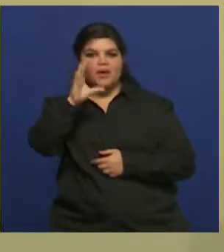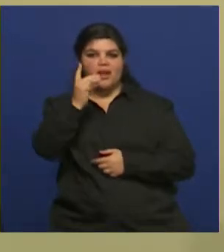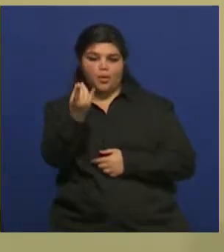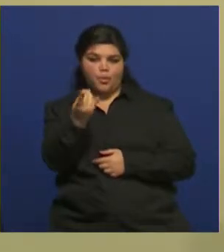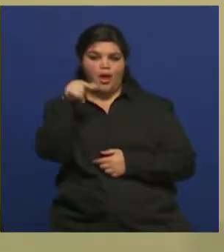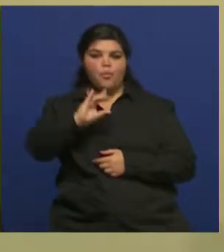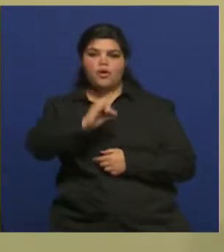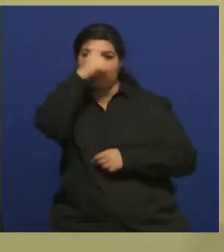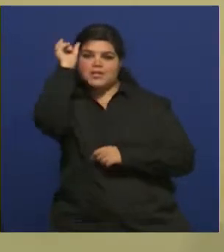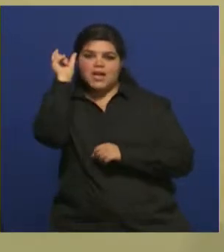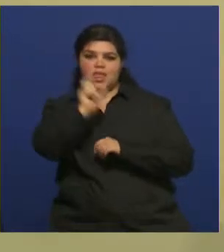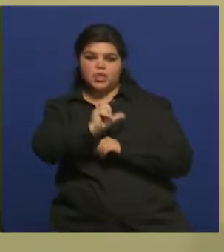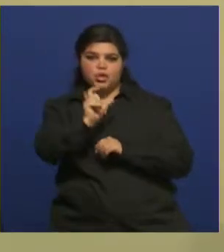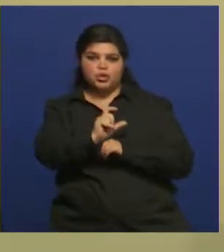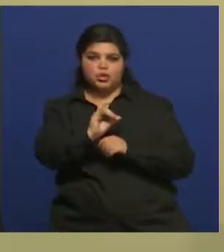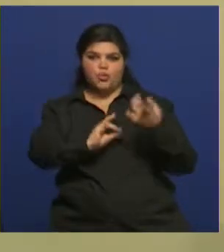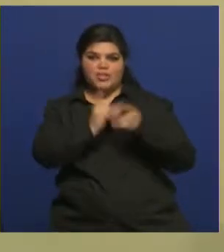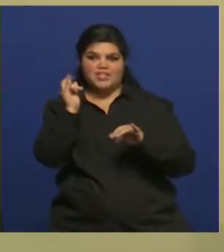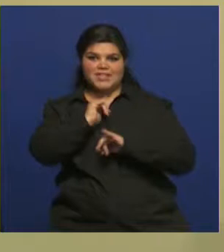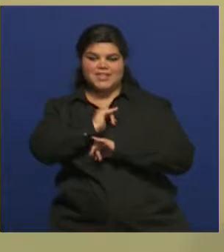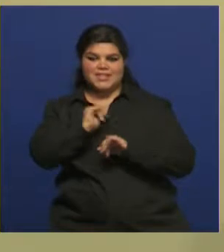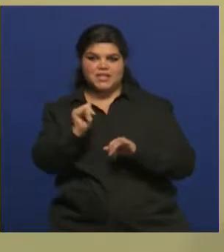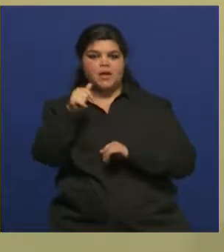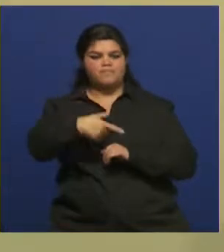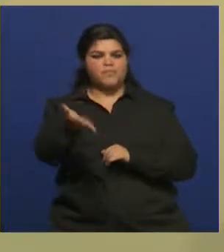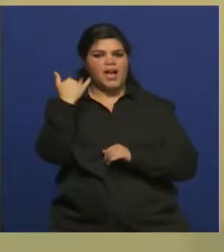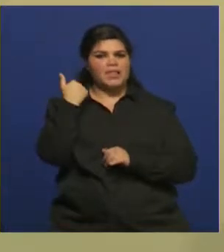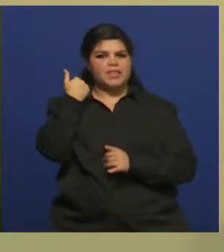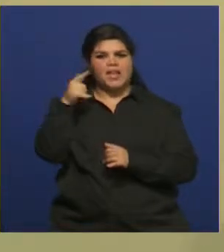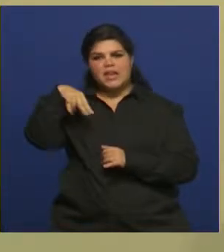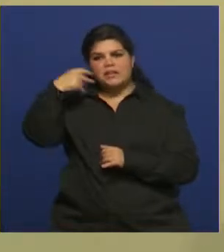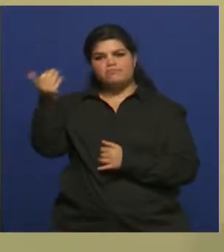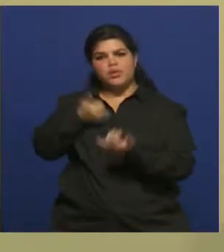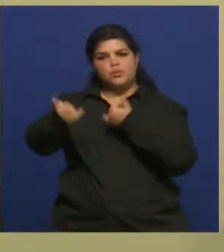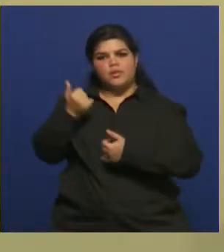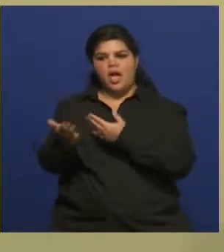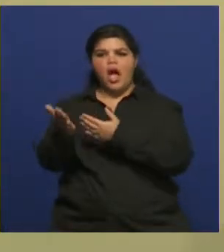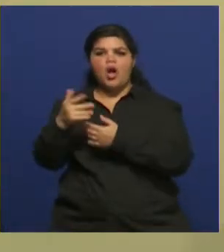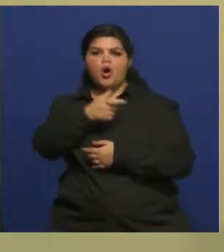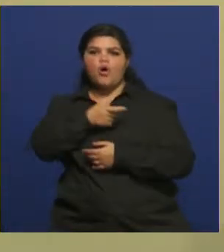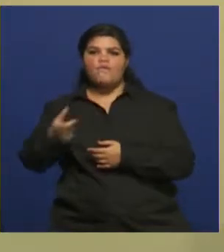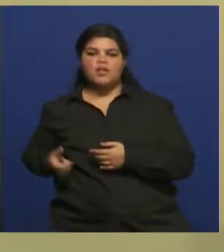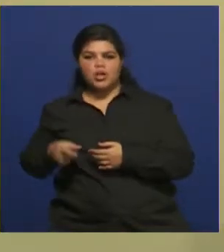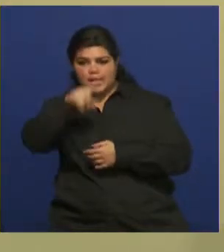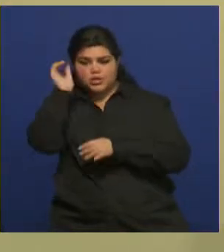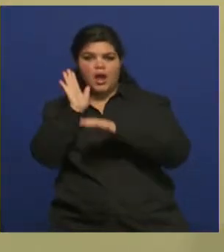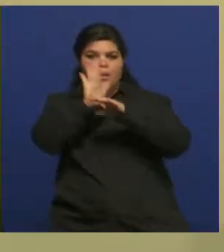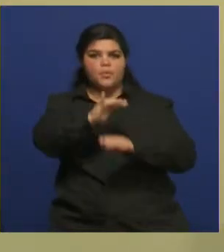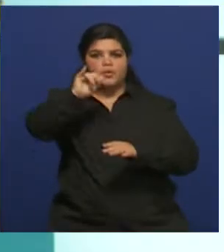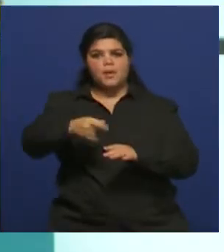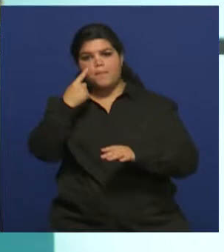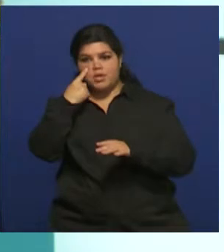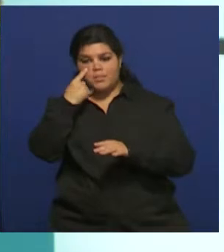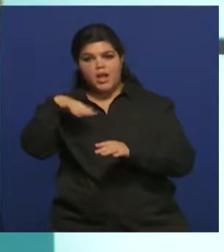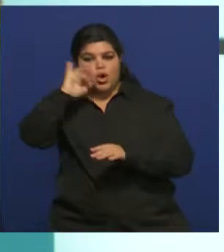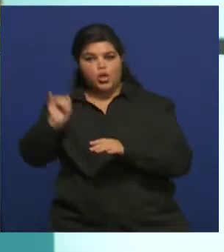en Unidiversidad Noticias. Nadir, me contaba fuera del aire que tienen apoyo del Gobierno Nacional y también del municipio de Godoy Cruz, ¿no es así? Sí,